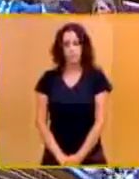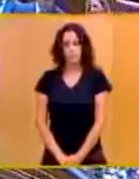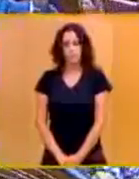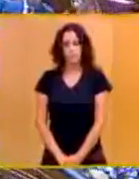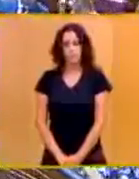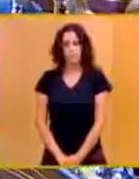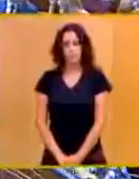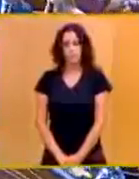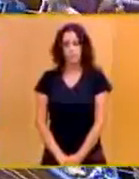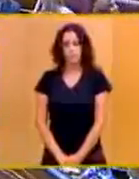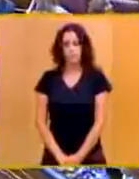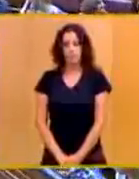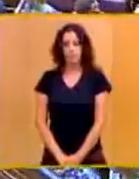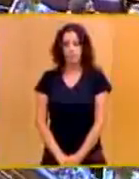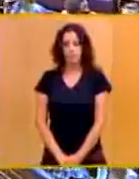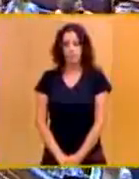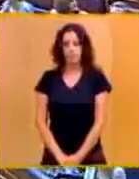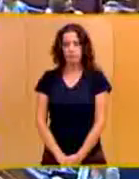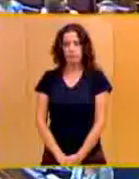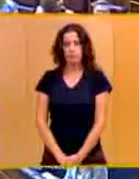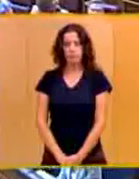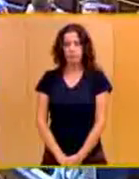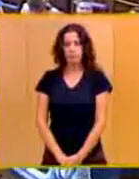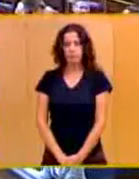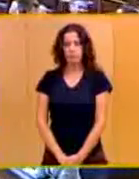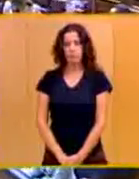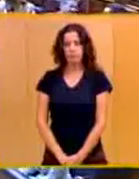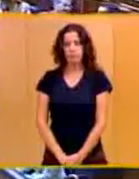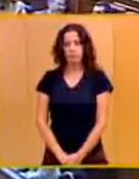Bueno, poco a poco se van sentando los diputados.